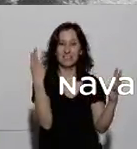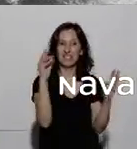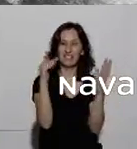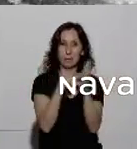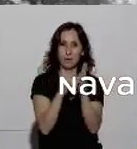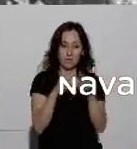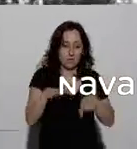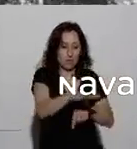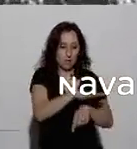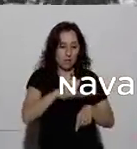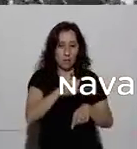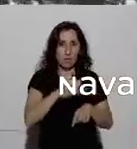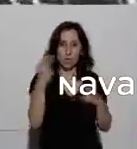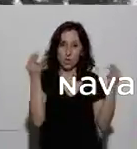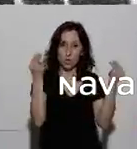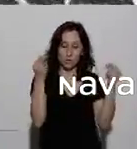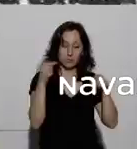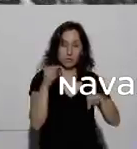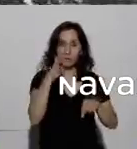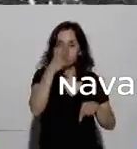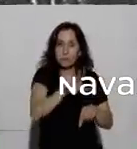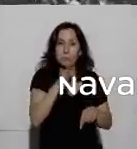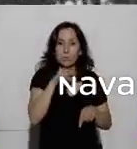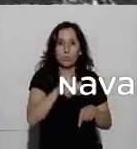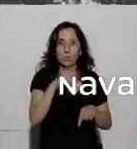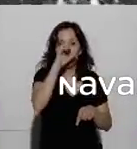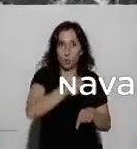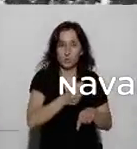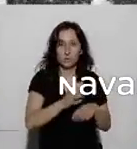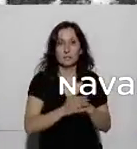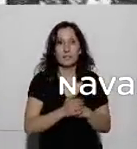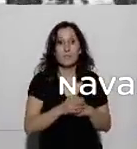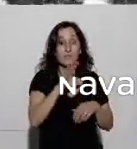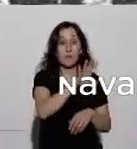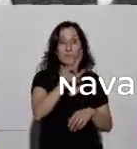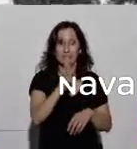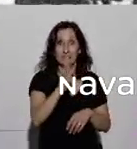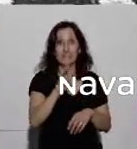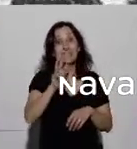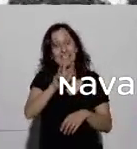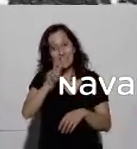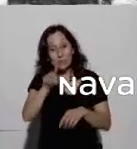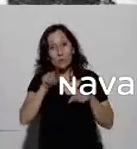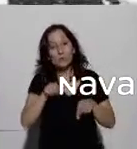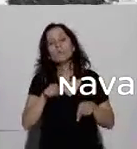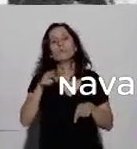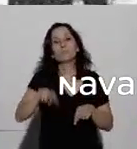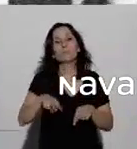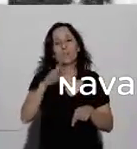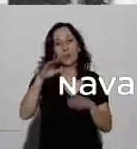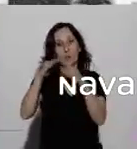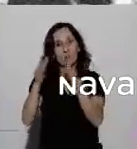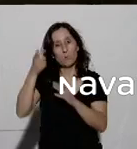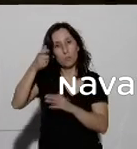Logroño, todas ellas acusadas de practicar la brujería. De 53, 31 eran de Zugarramurdi. O sea que hay que suponer